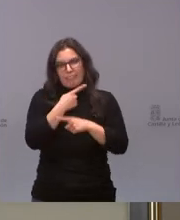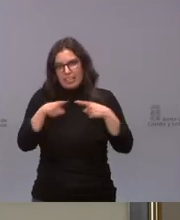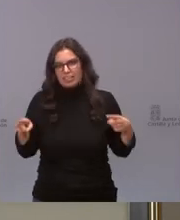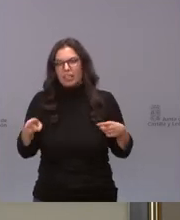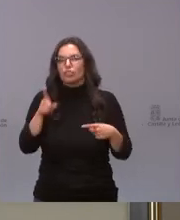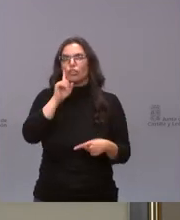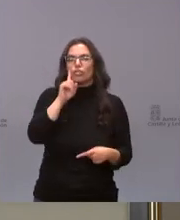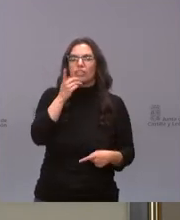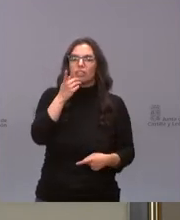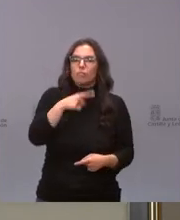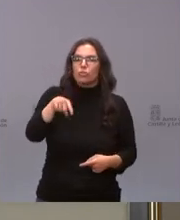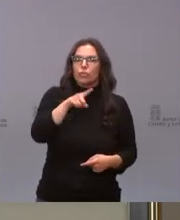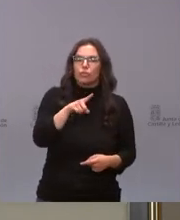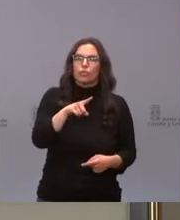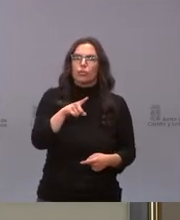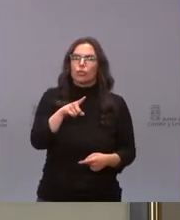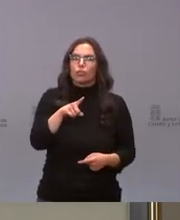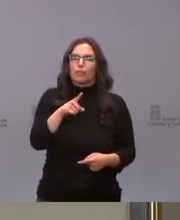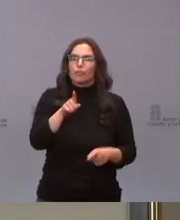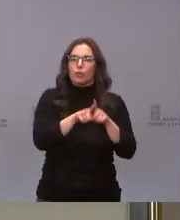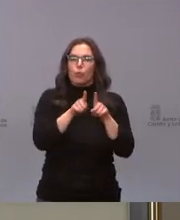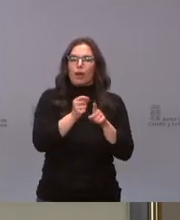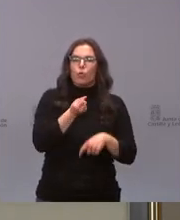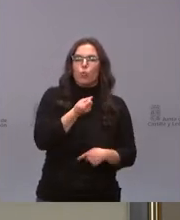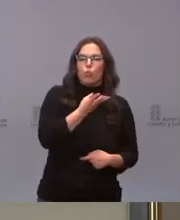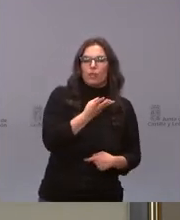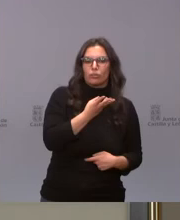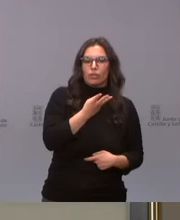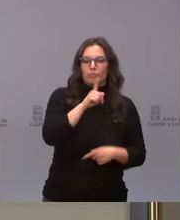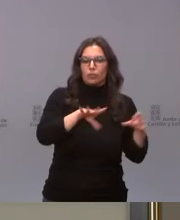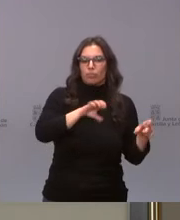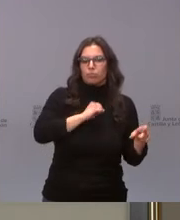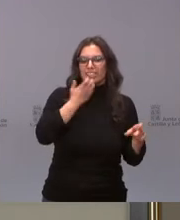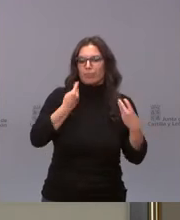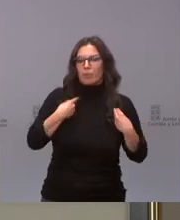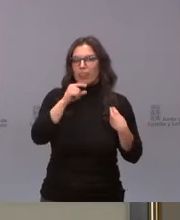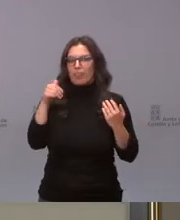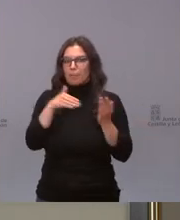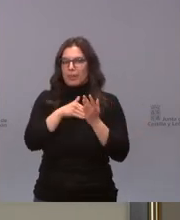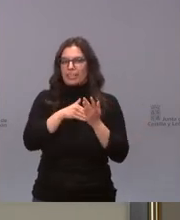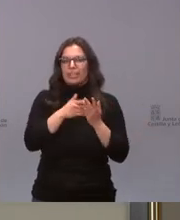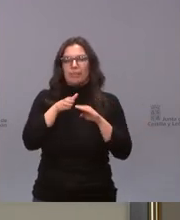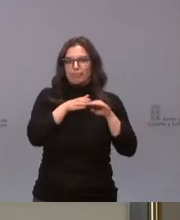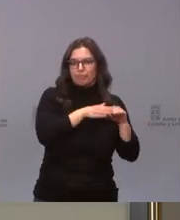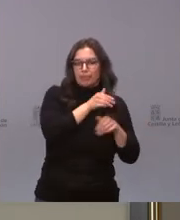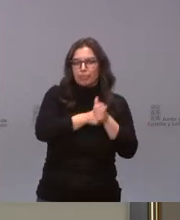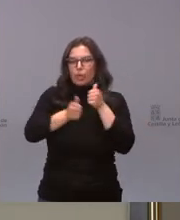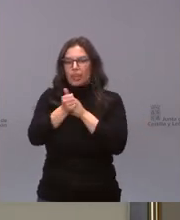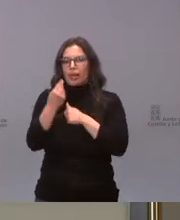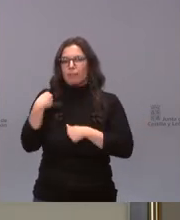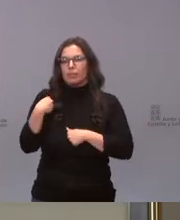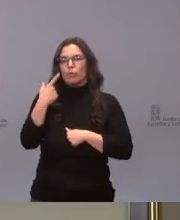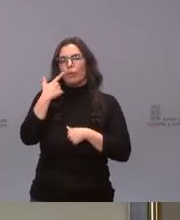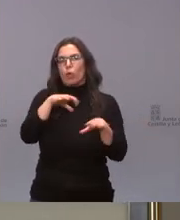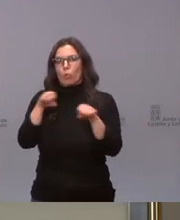idea es no tener tanto en cuenta el número de casos por 100.000 habitantes como sí la ocupación para poder relajar las medidas. Y luego, por